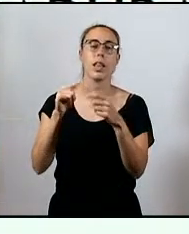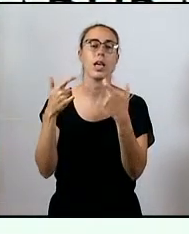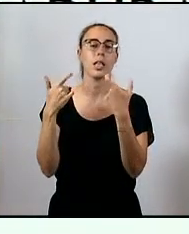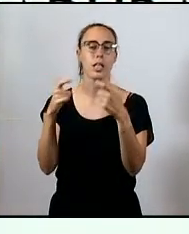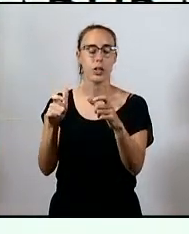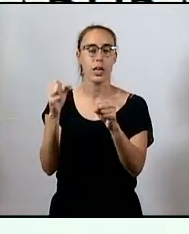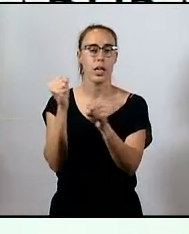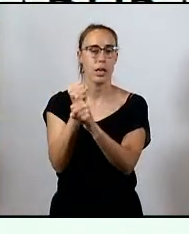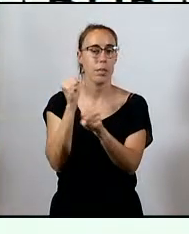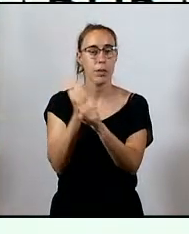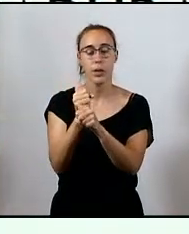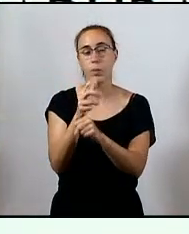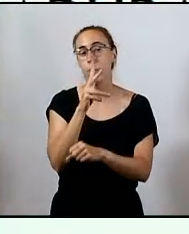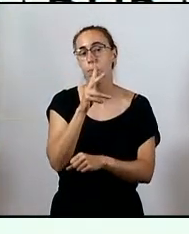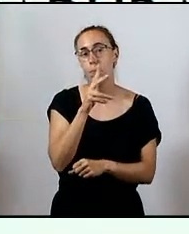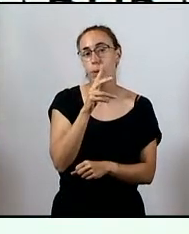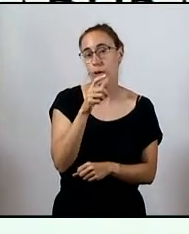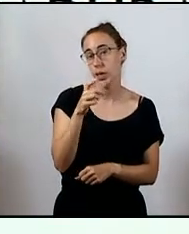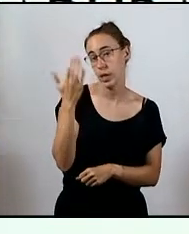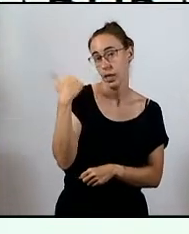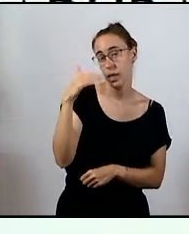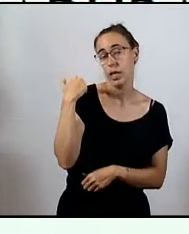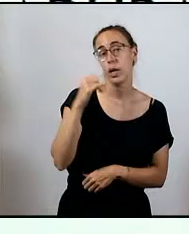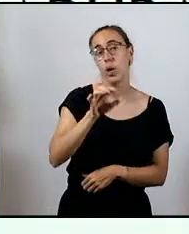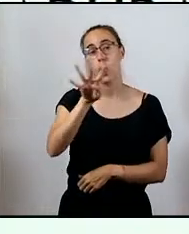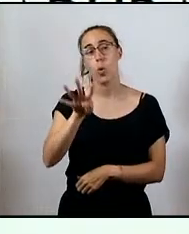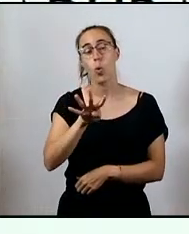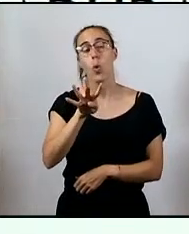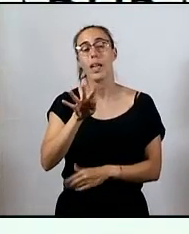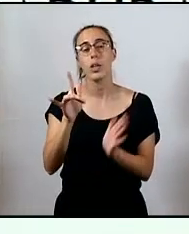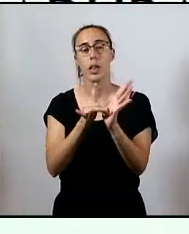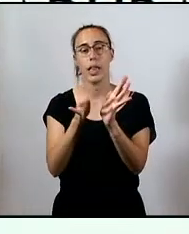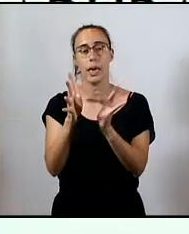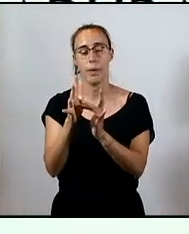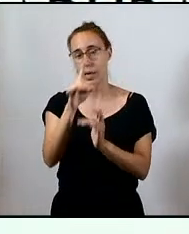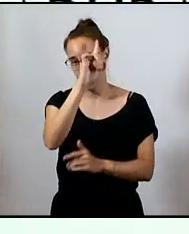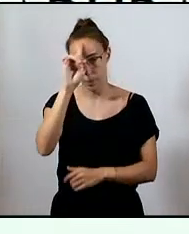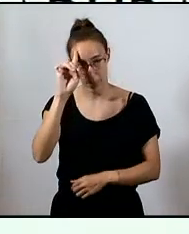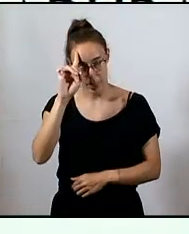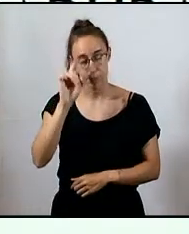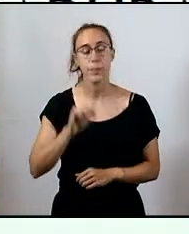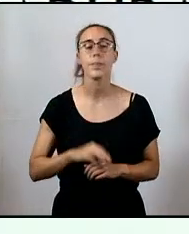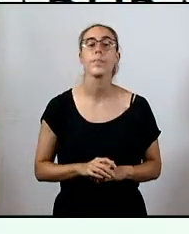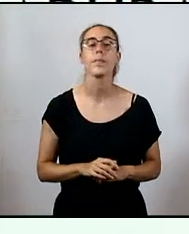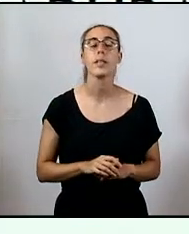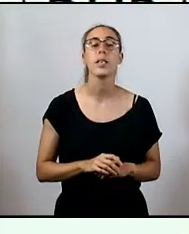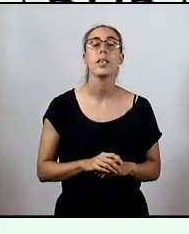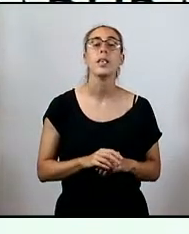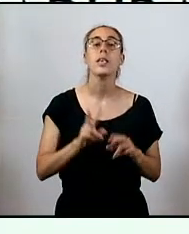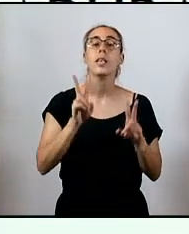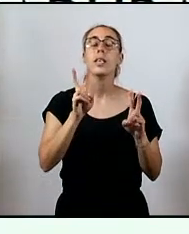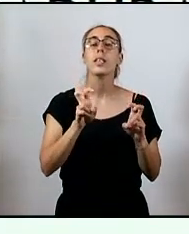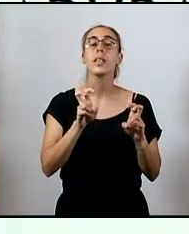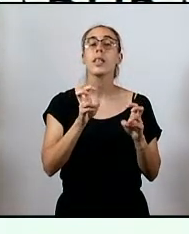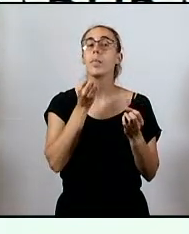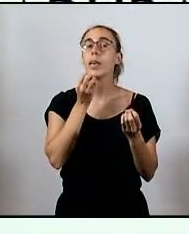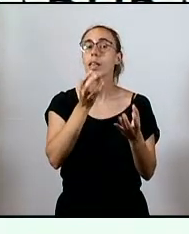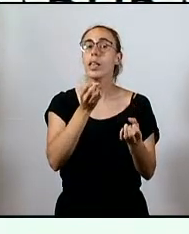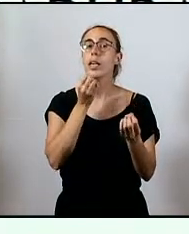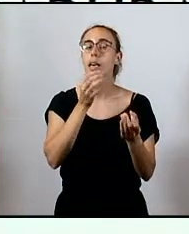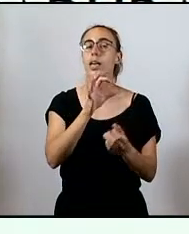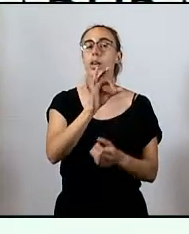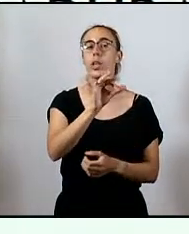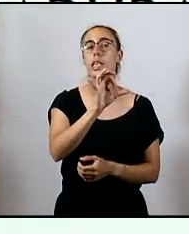se celebró el pasado 4 de abril en Madrid. En relación con la declaración premia de CC Green and Sustainable como